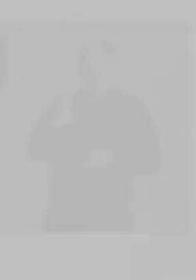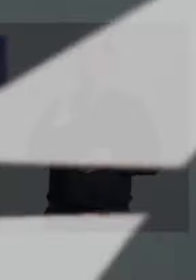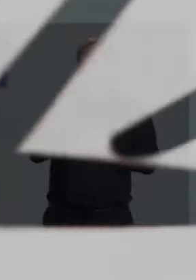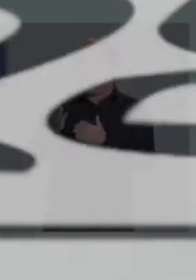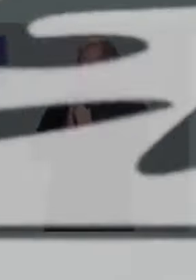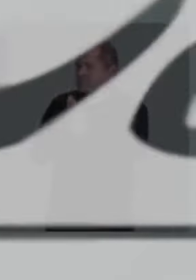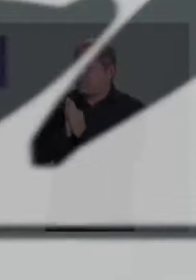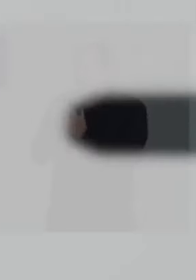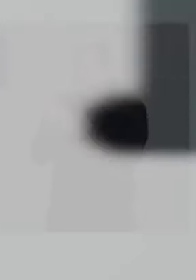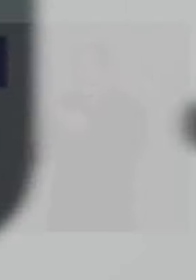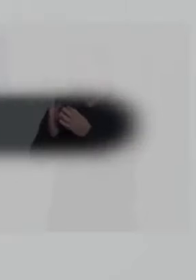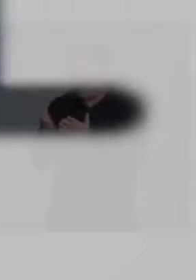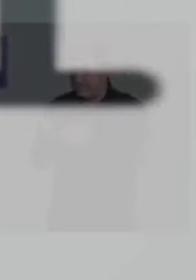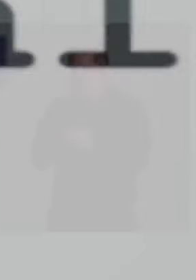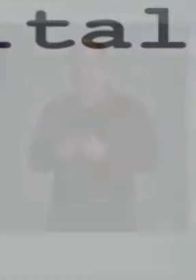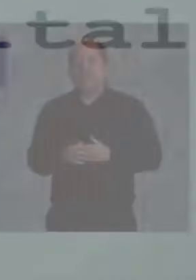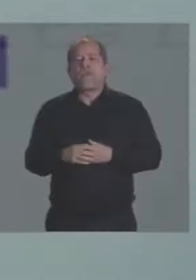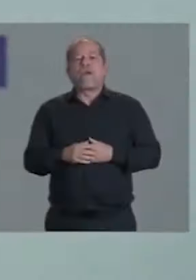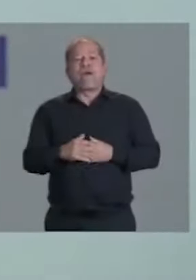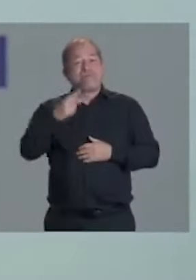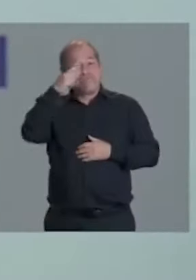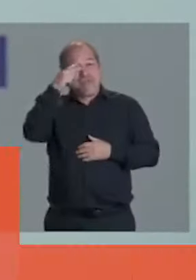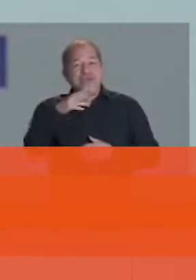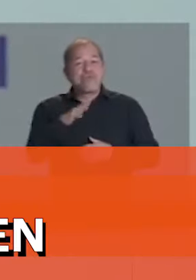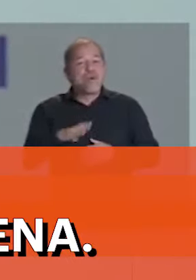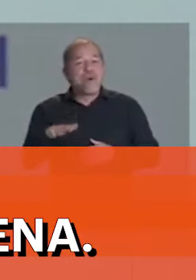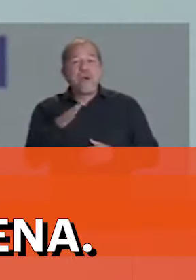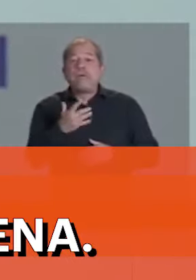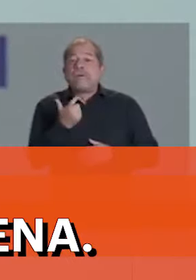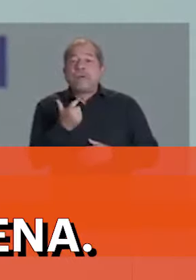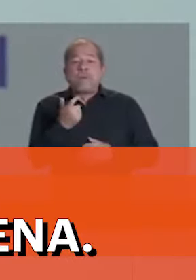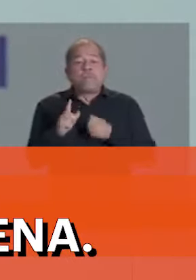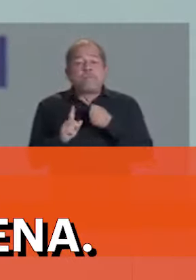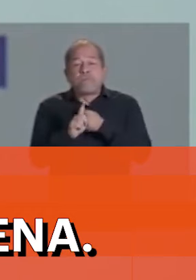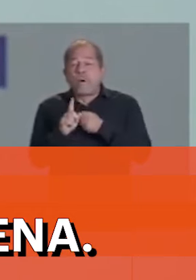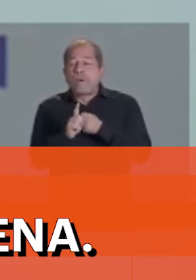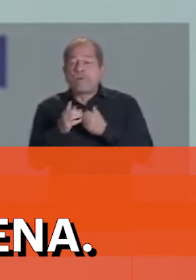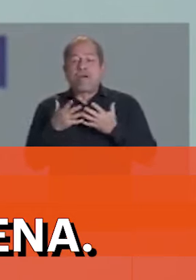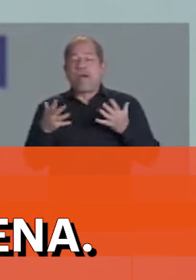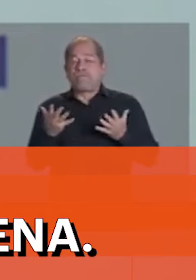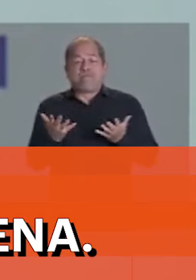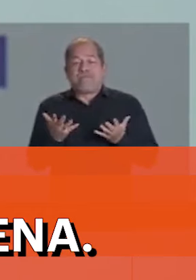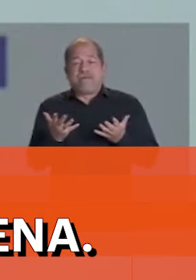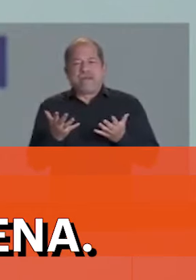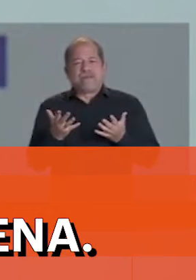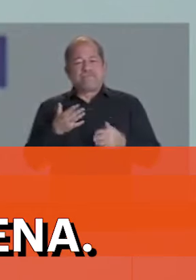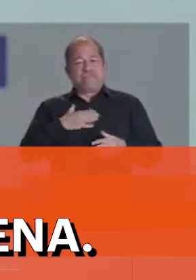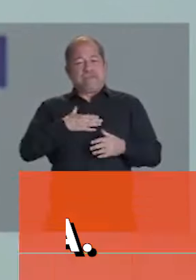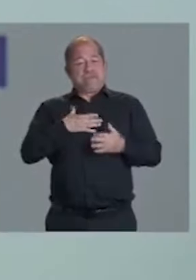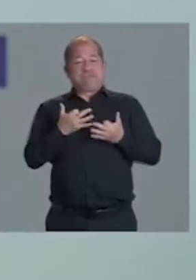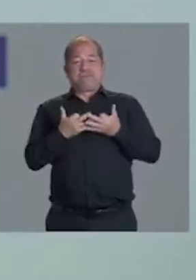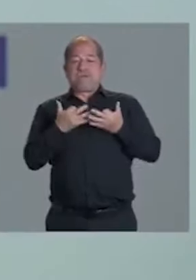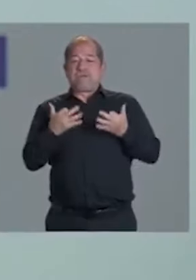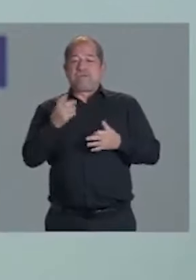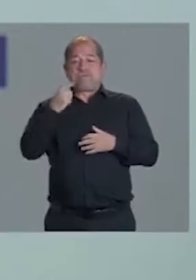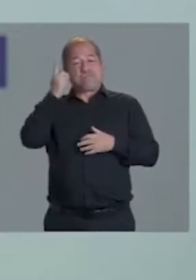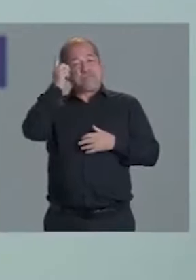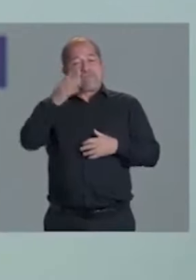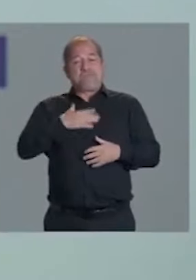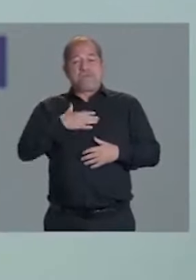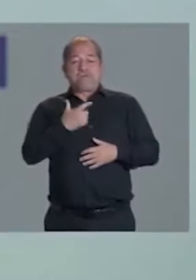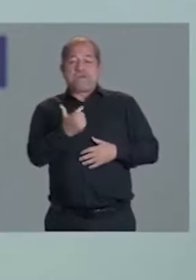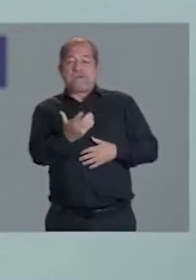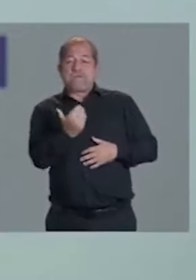El principal problema económico de los mexicanos es la extorsión y el cobro de piso. Los delincuentes ya tienen